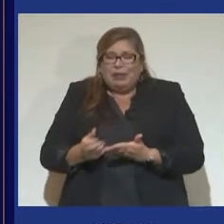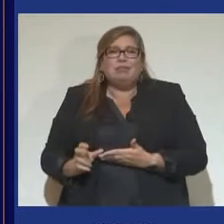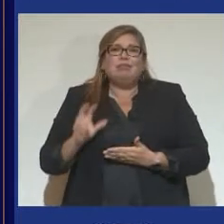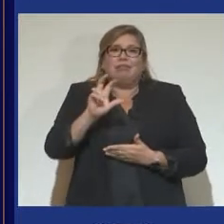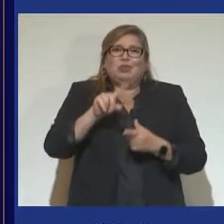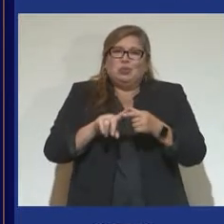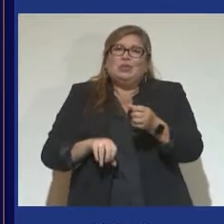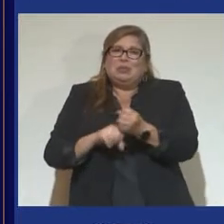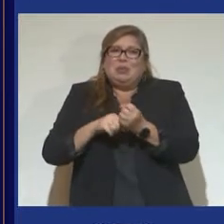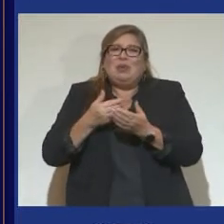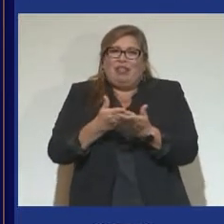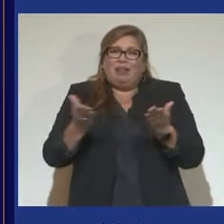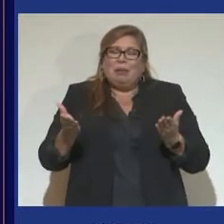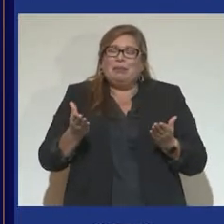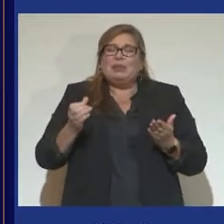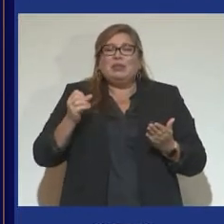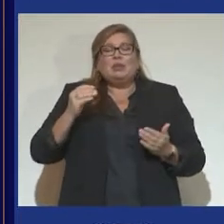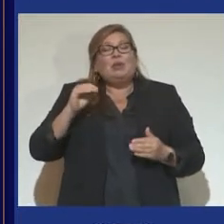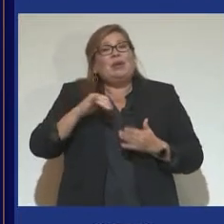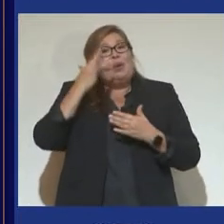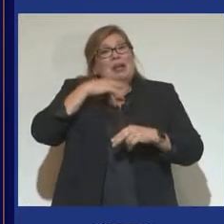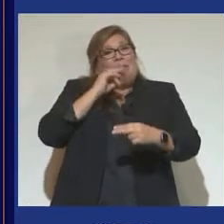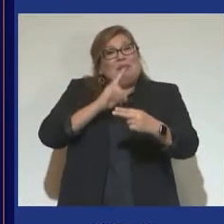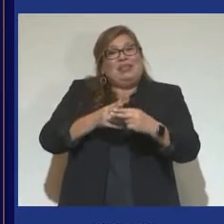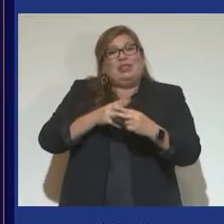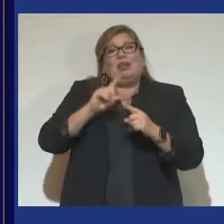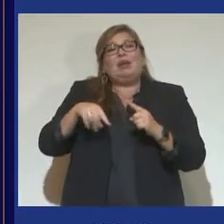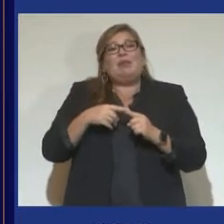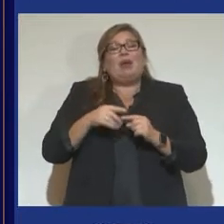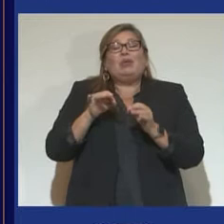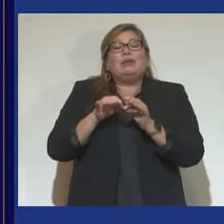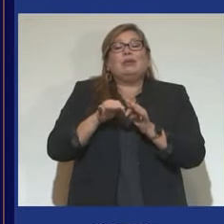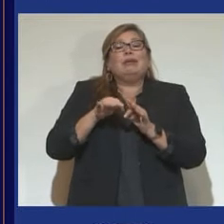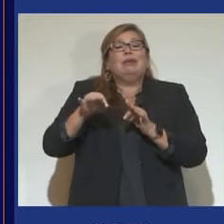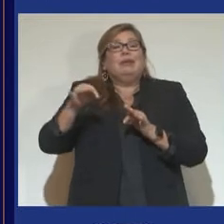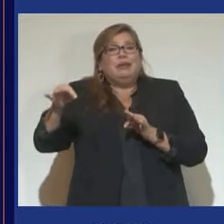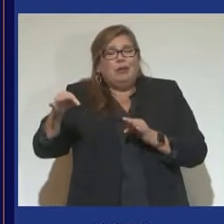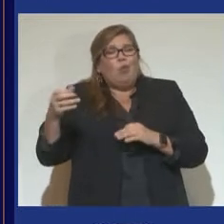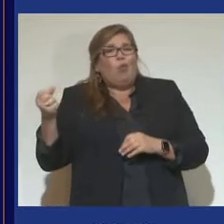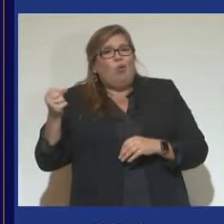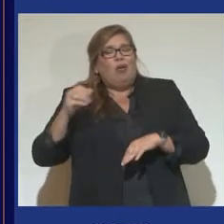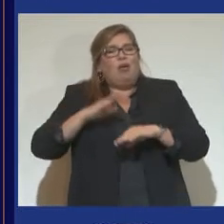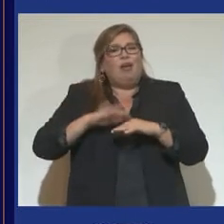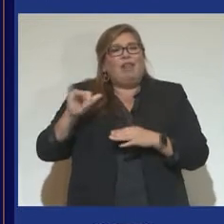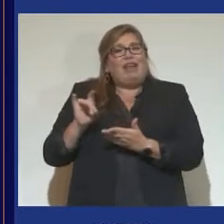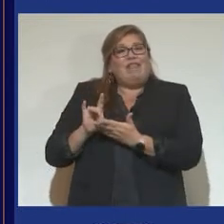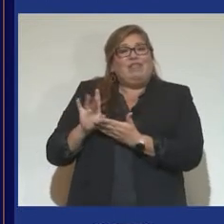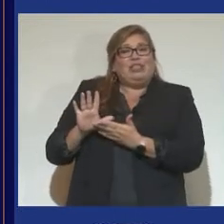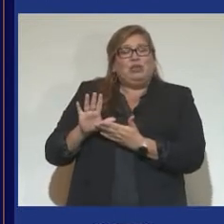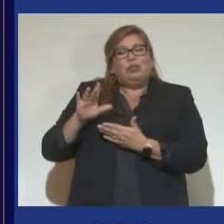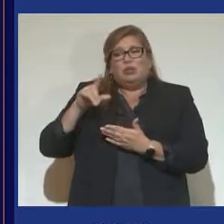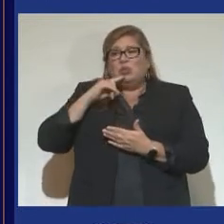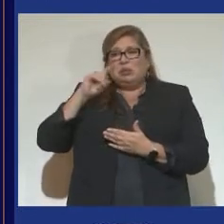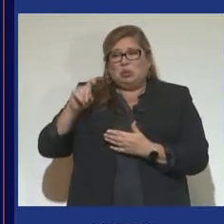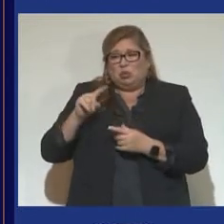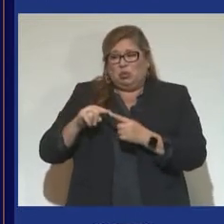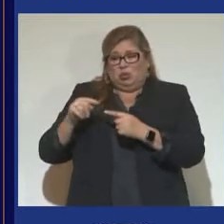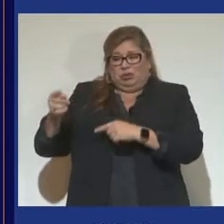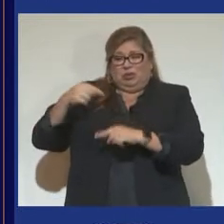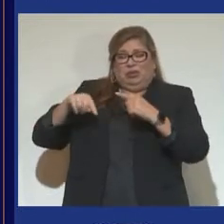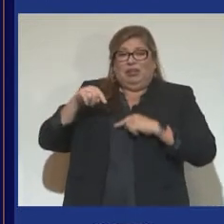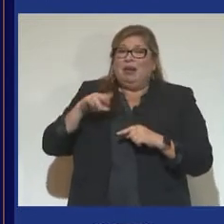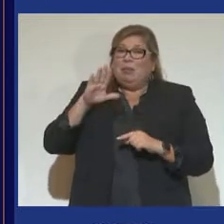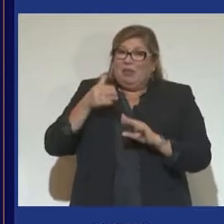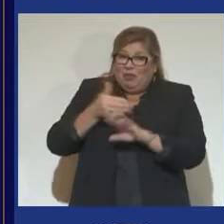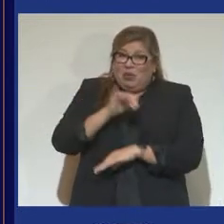presupuestos pagos de medicinas o todo lo que necesiten para extender su moratorio de desalojos y queremos que